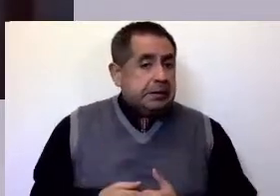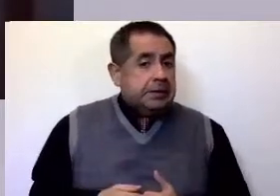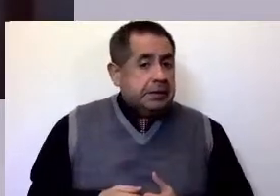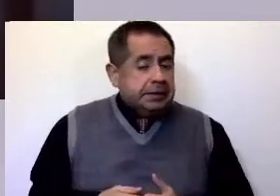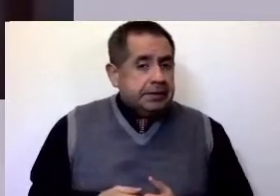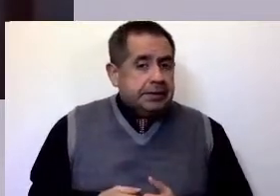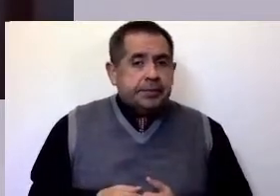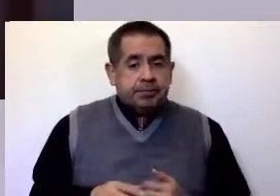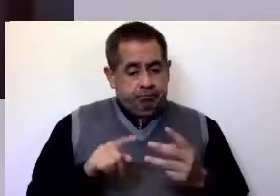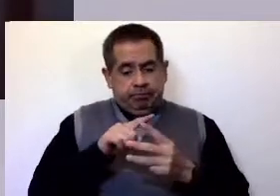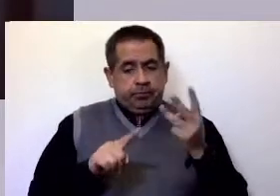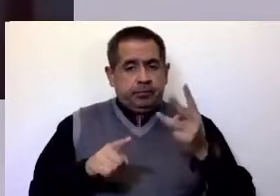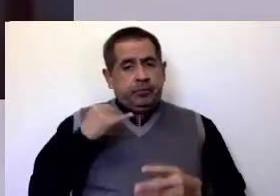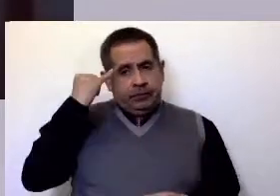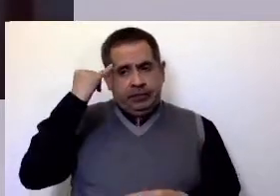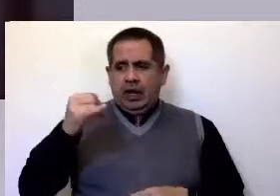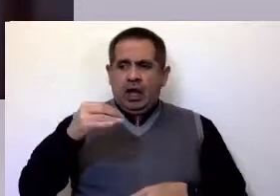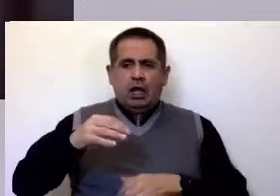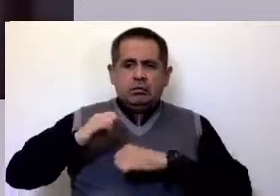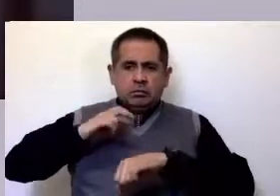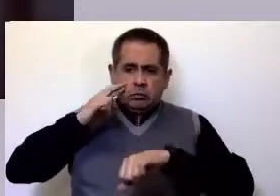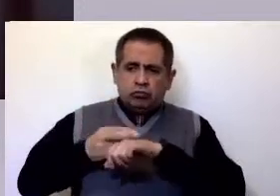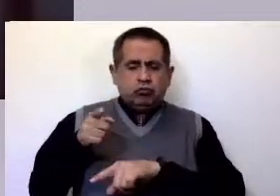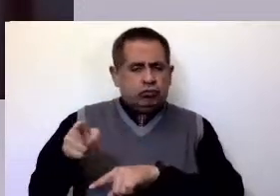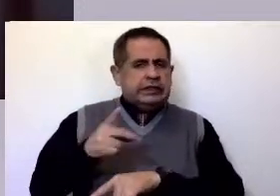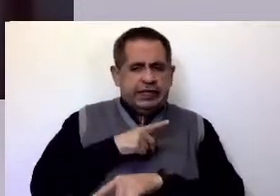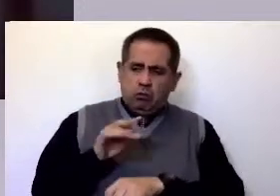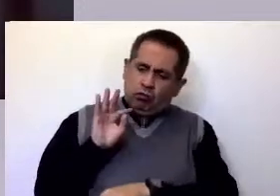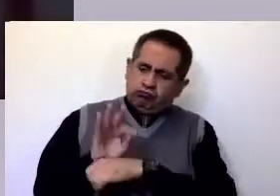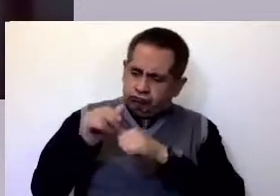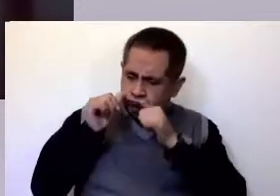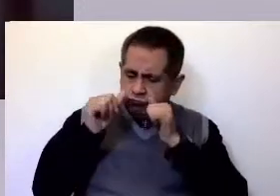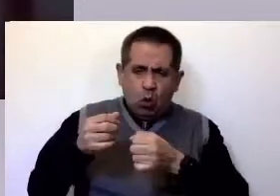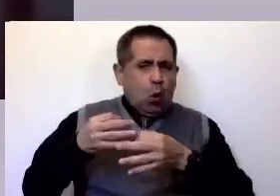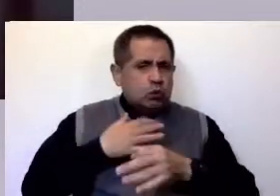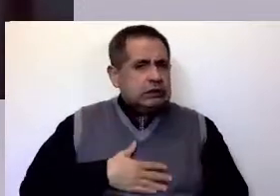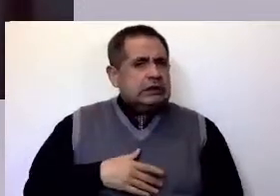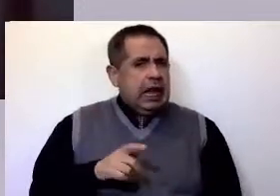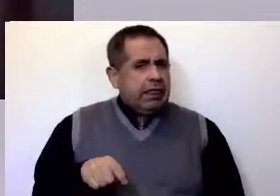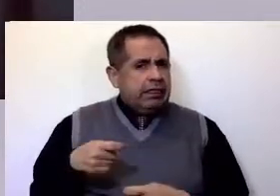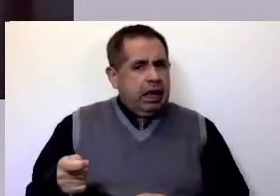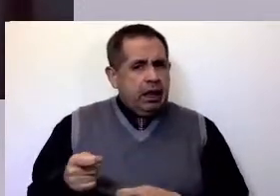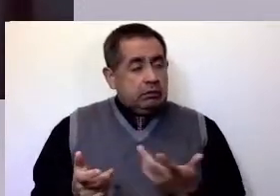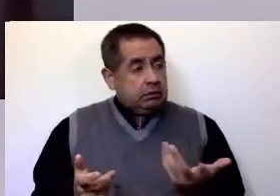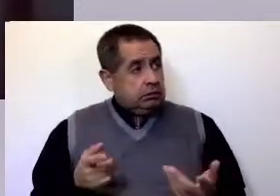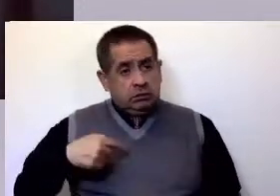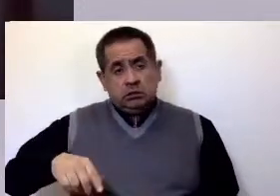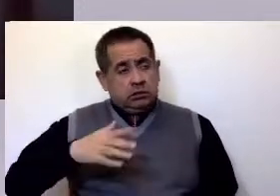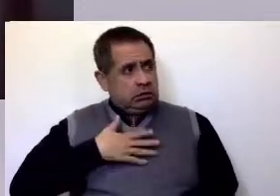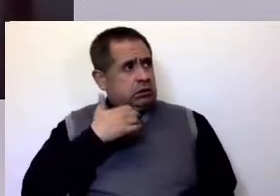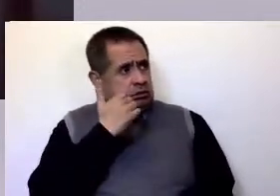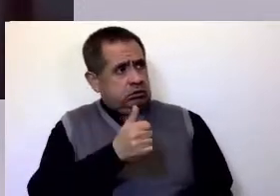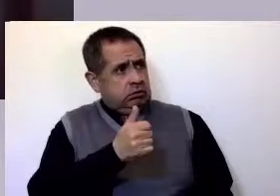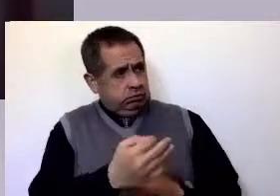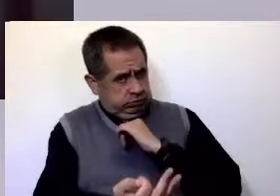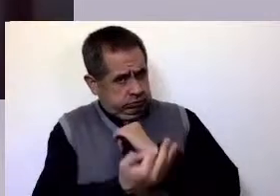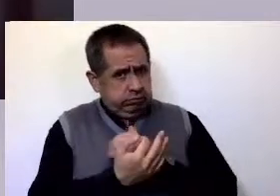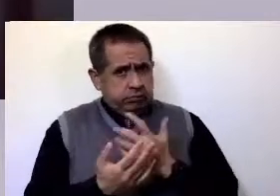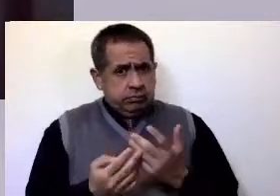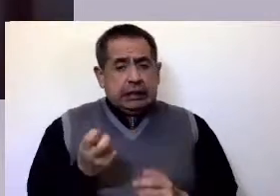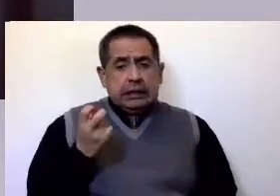aludido principio a la tutela judicial efectiva hoy más que nunca está llamado a convertirse en la efectiva herramienta